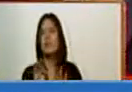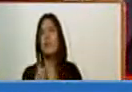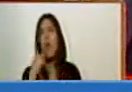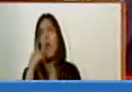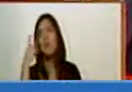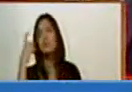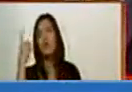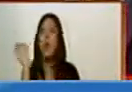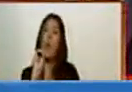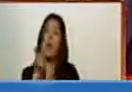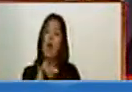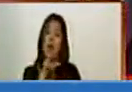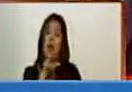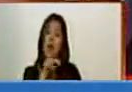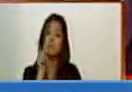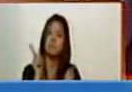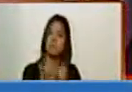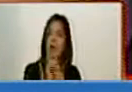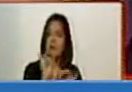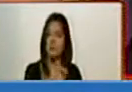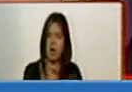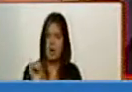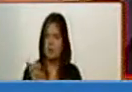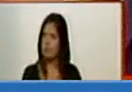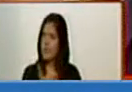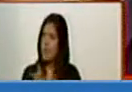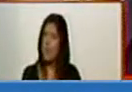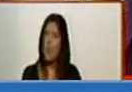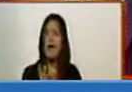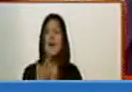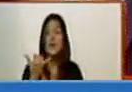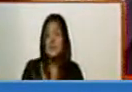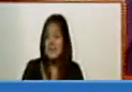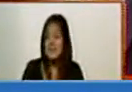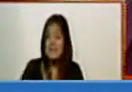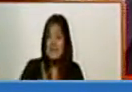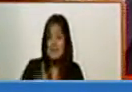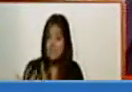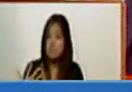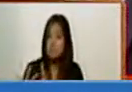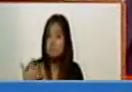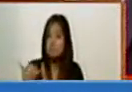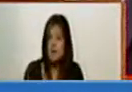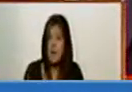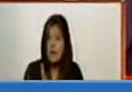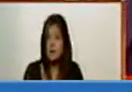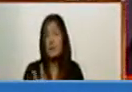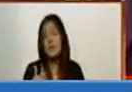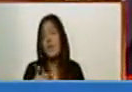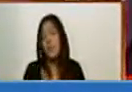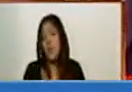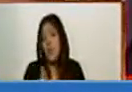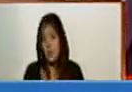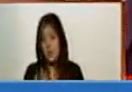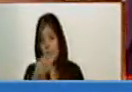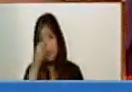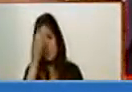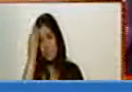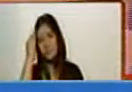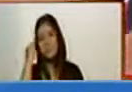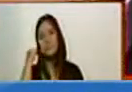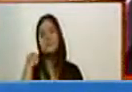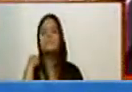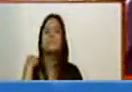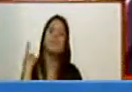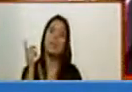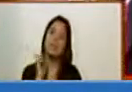o un discurso o una arenga política, es una necesidad, una urgencia y es una posibilidad. Y bueno,